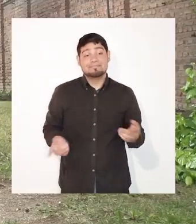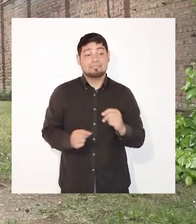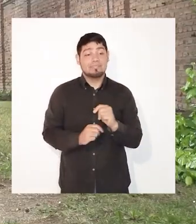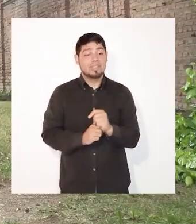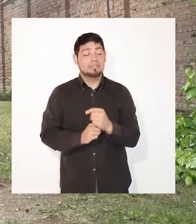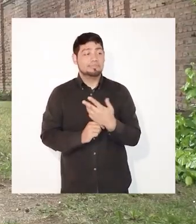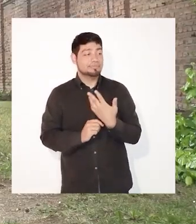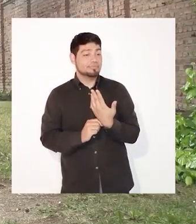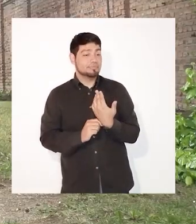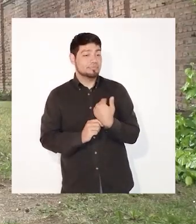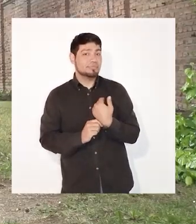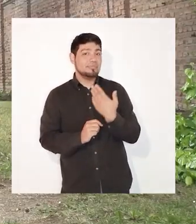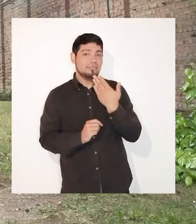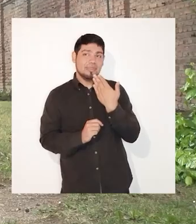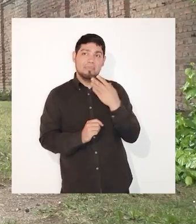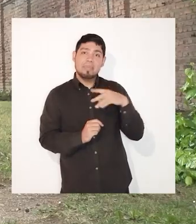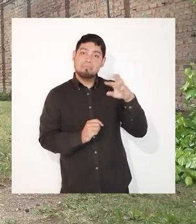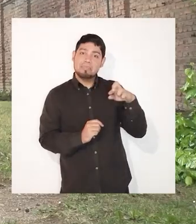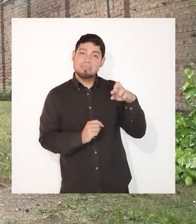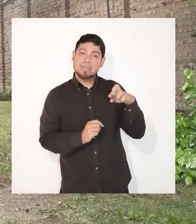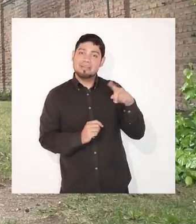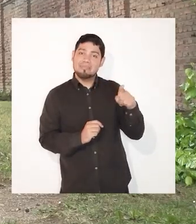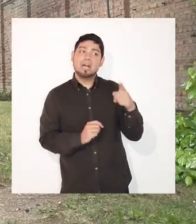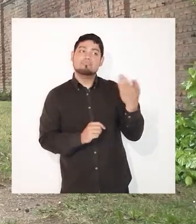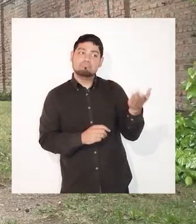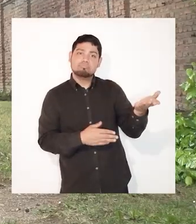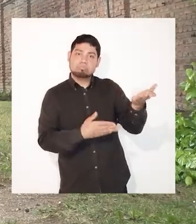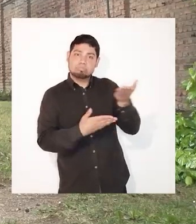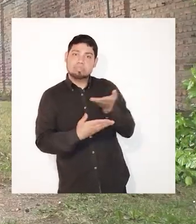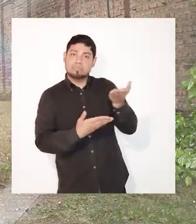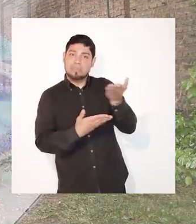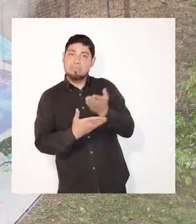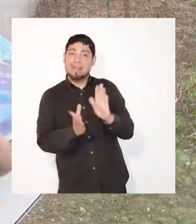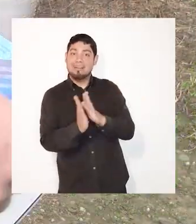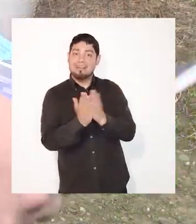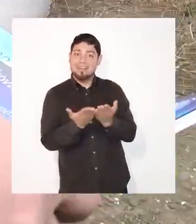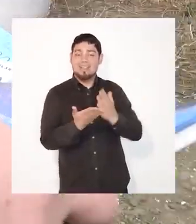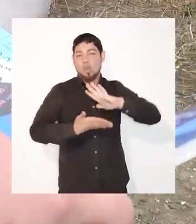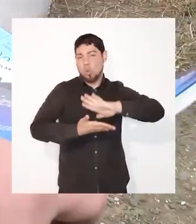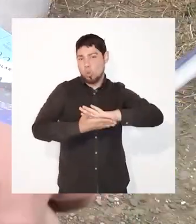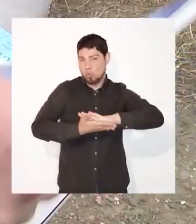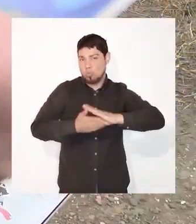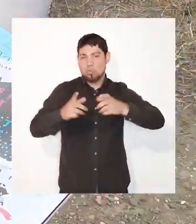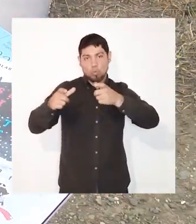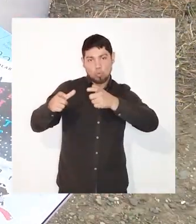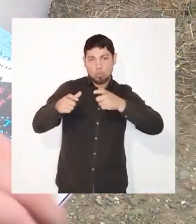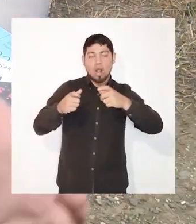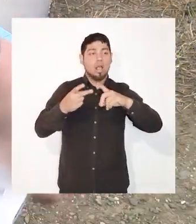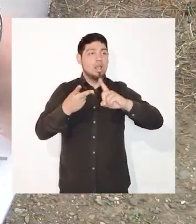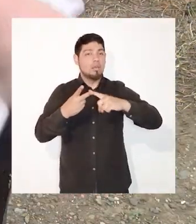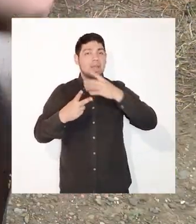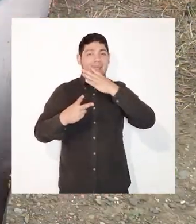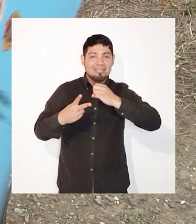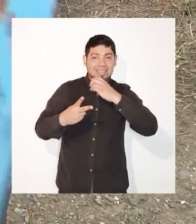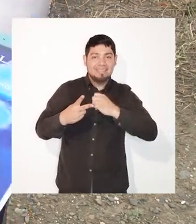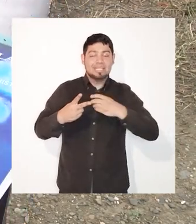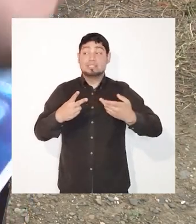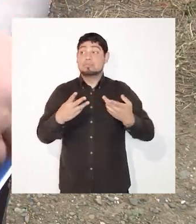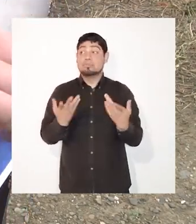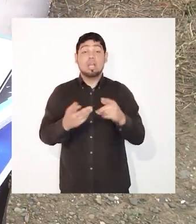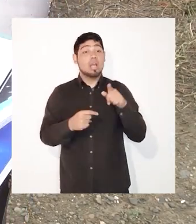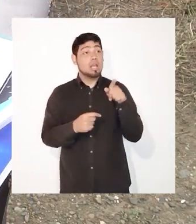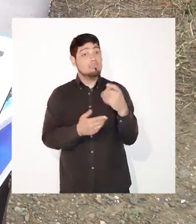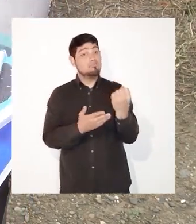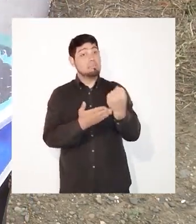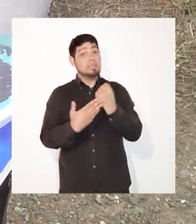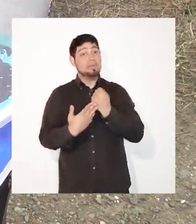pese a la lejanía, los libros que me enviaba mi padre para el cumpleaños, para la Navidad. Eso también